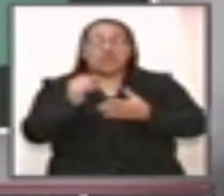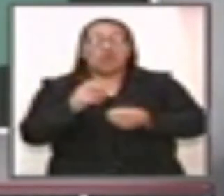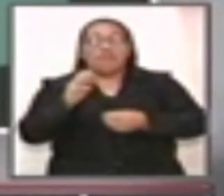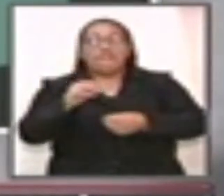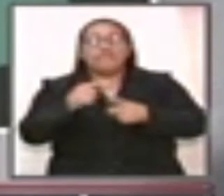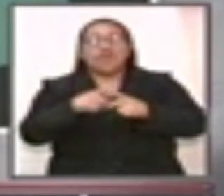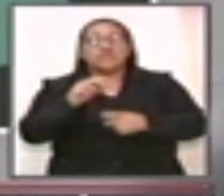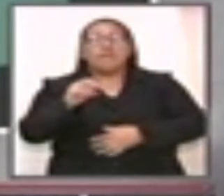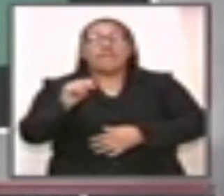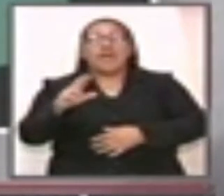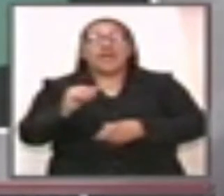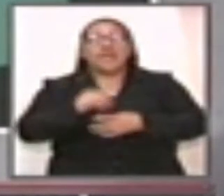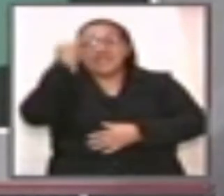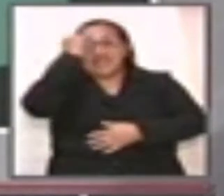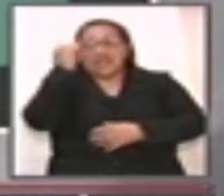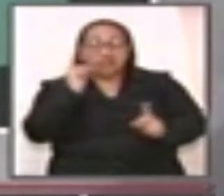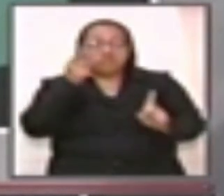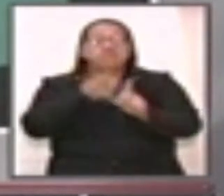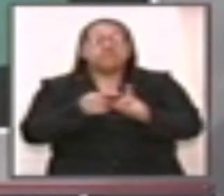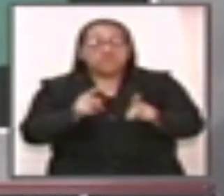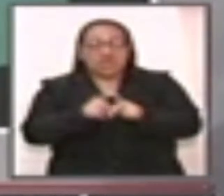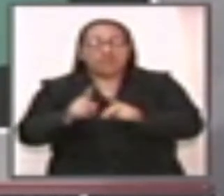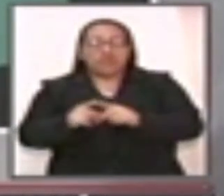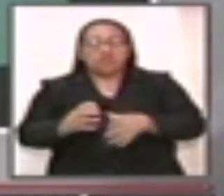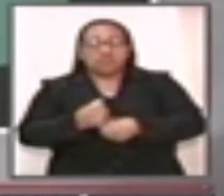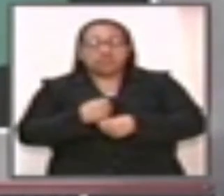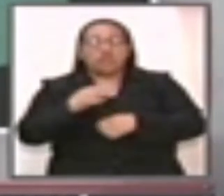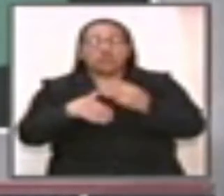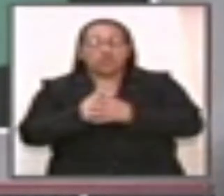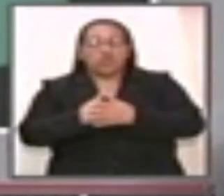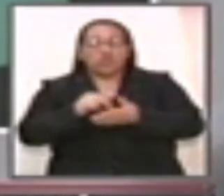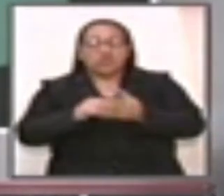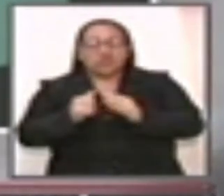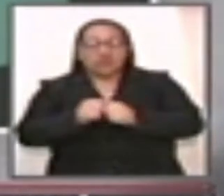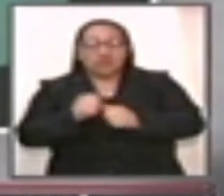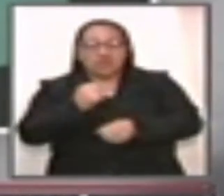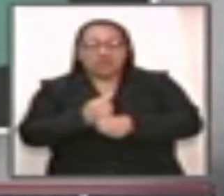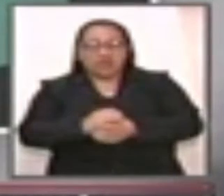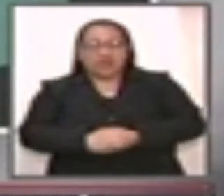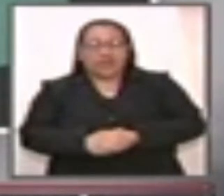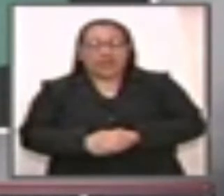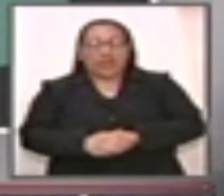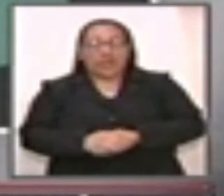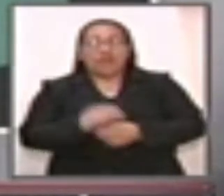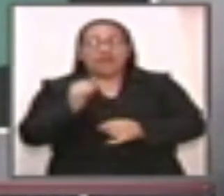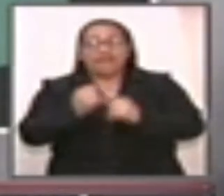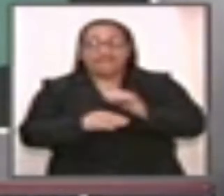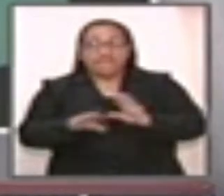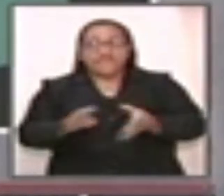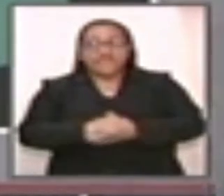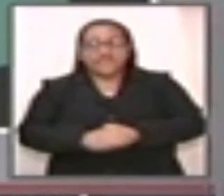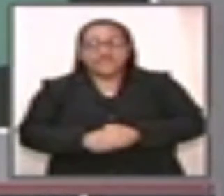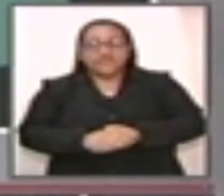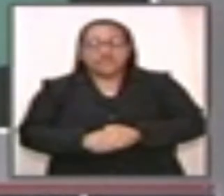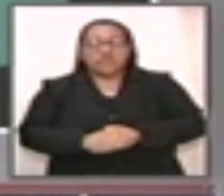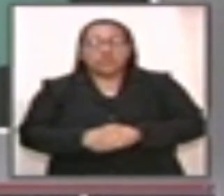Max Mara en Italia, estamos llegando también a posicionar el producto peruano en diversos continentes. Y, finalmente,